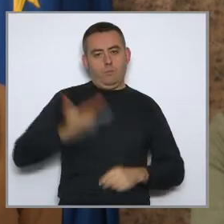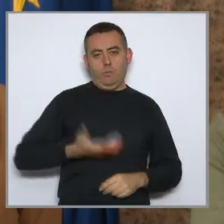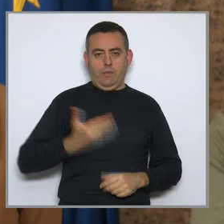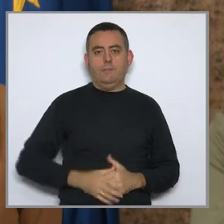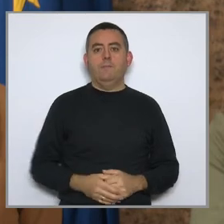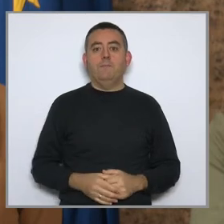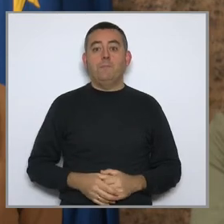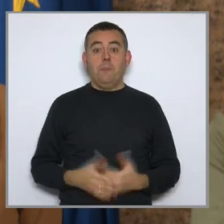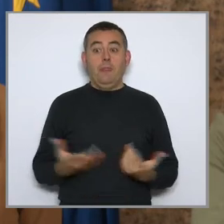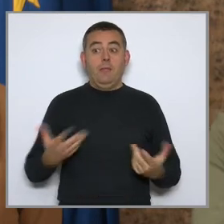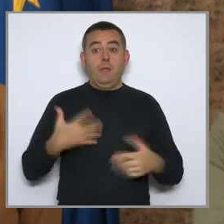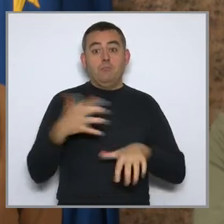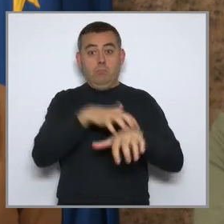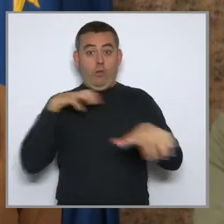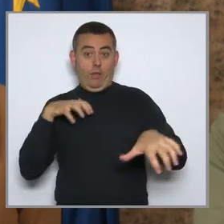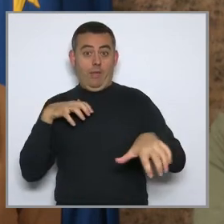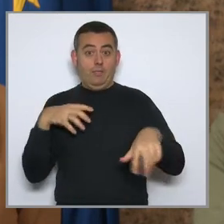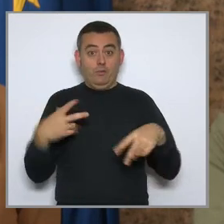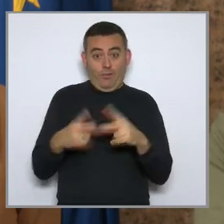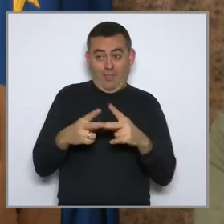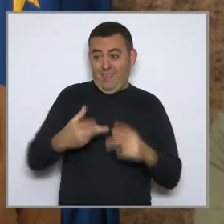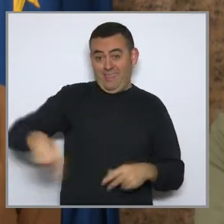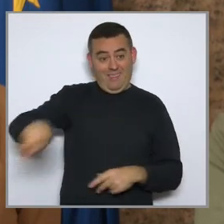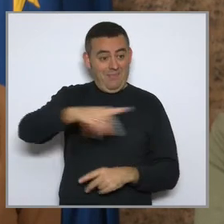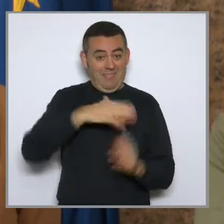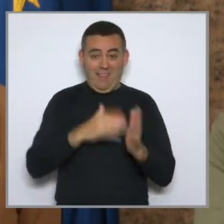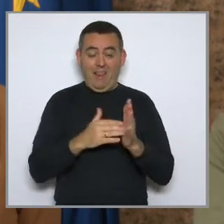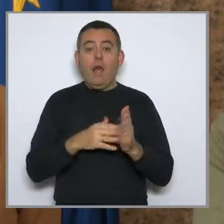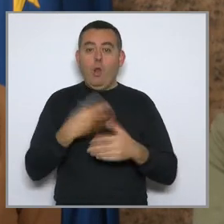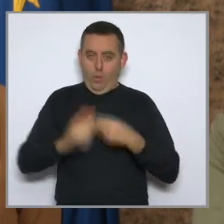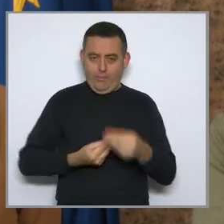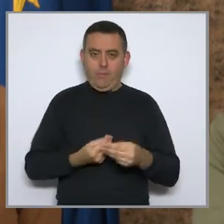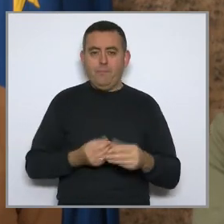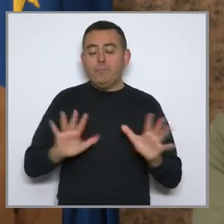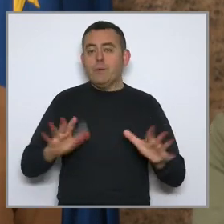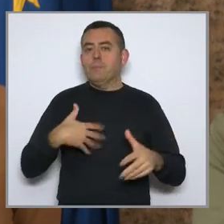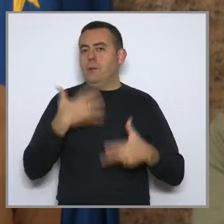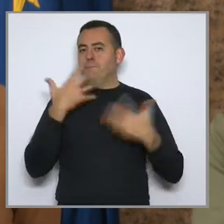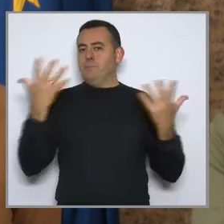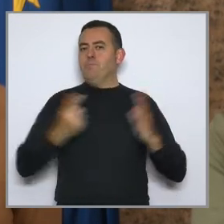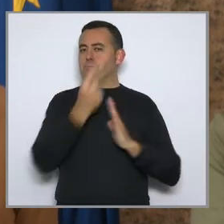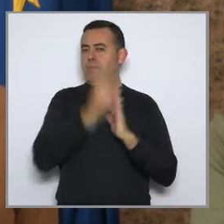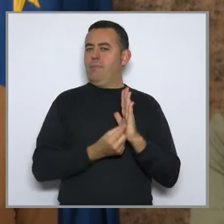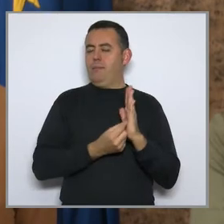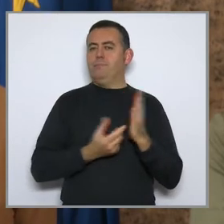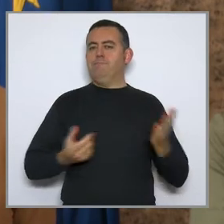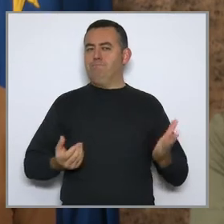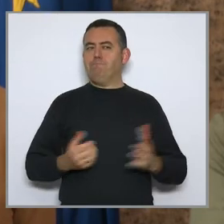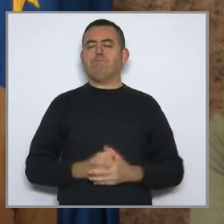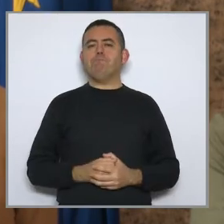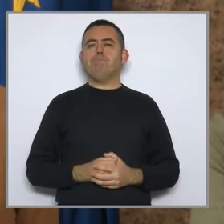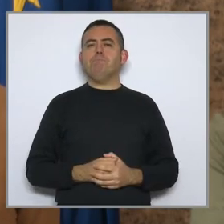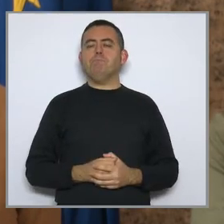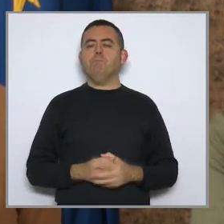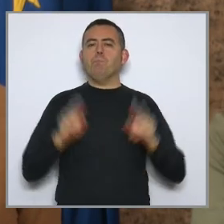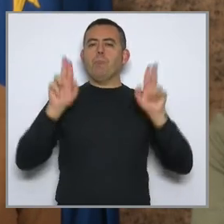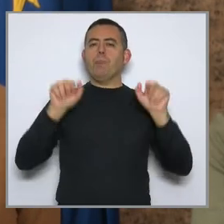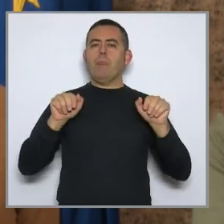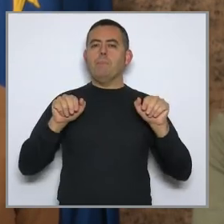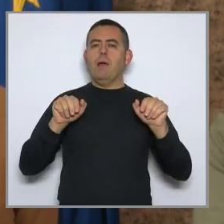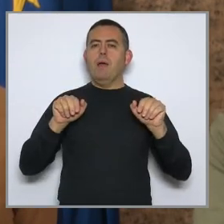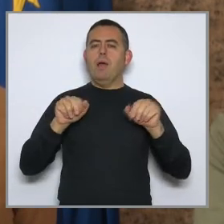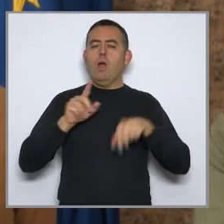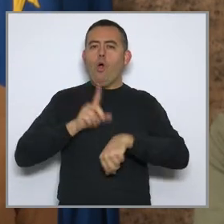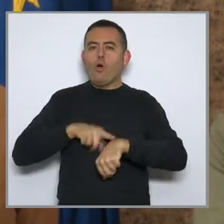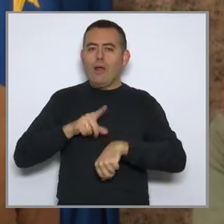valenciana está haciendo. Pero cuando estamos con una, por ejemplo, medida como es la restricción horaria de